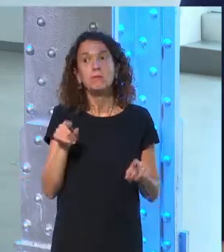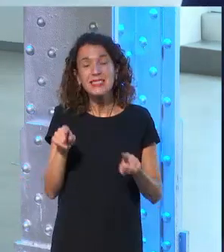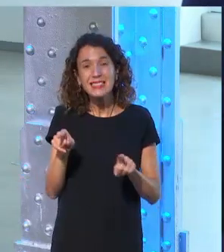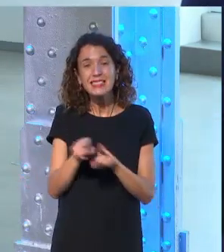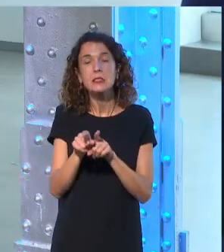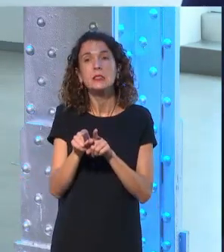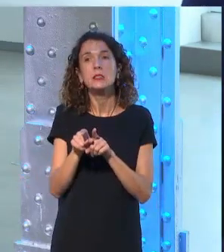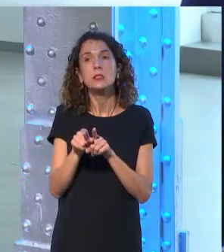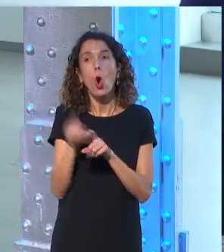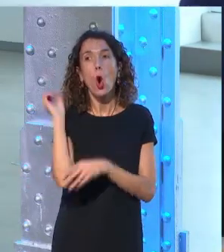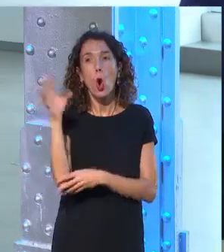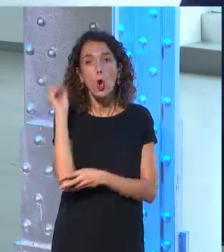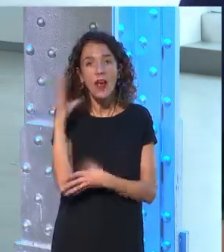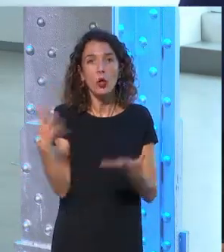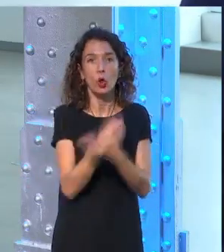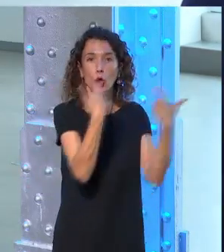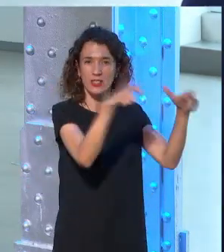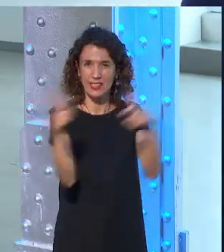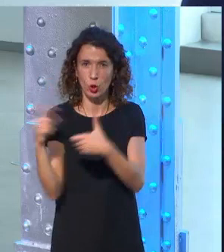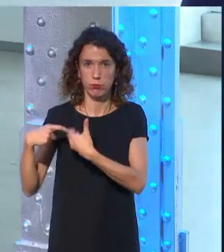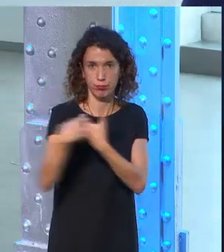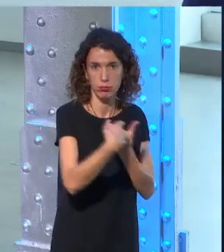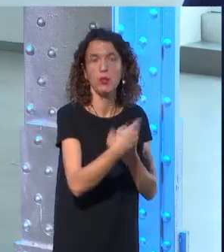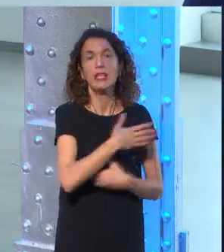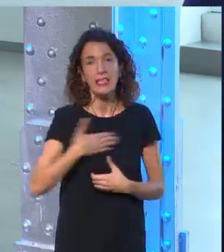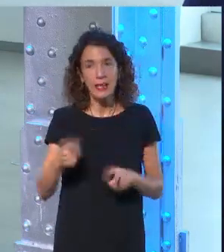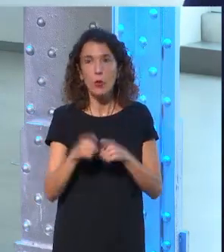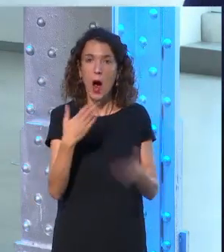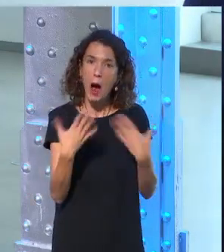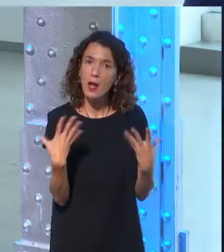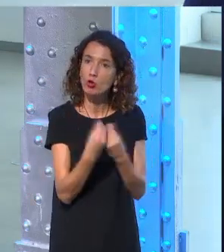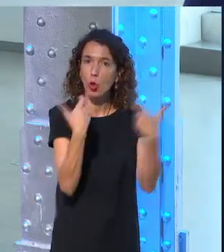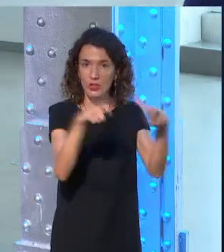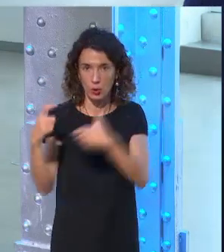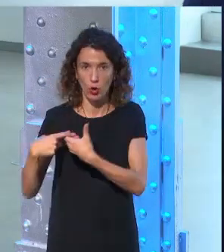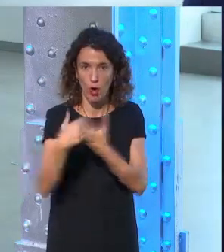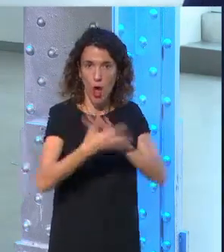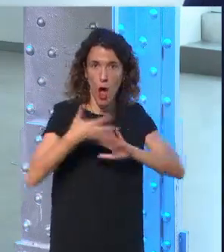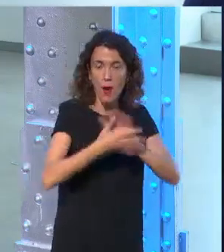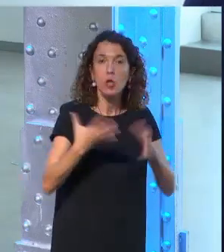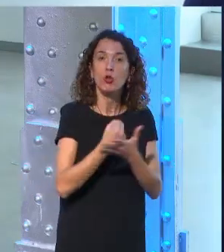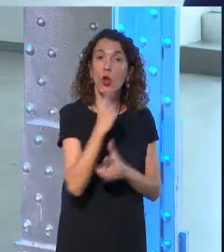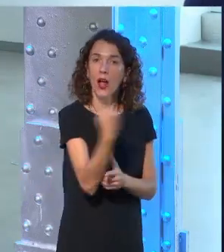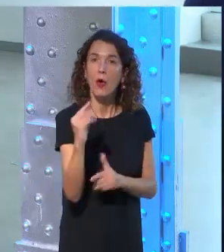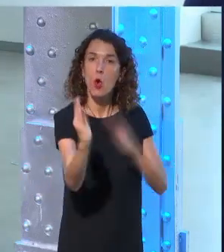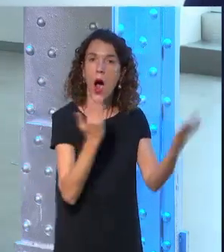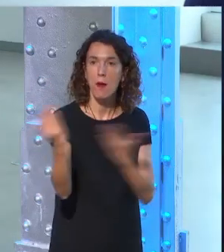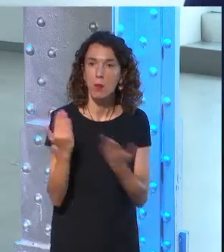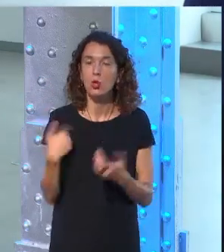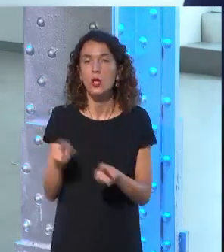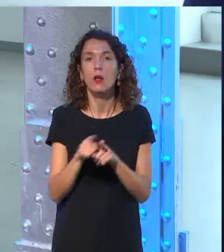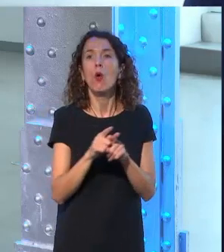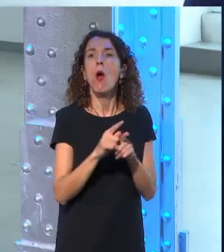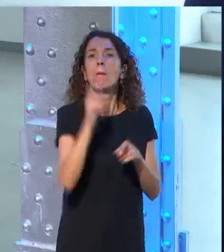Se hizo unas jornadas con todos los sectores, porque sí que se quiere implicar y dialogar con todos para que todos aporten y no nos quede nada